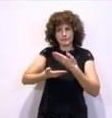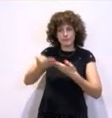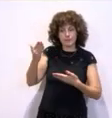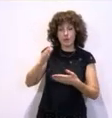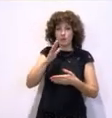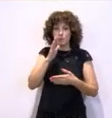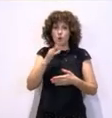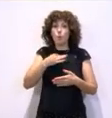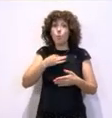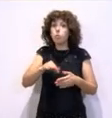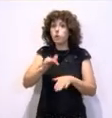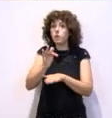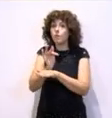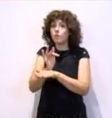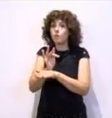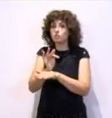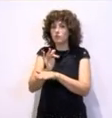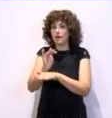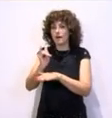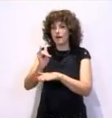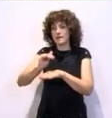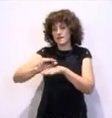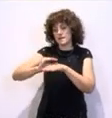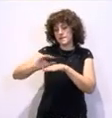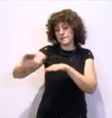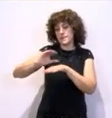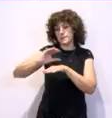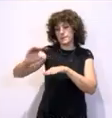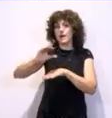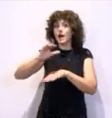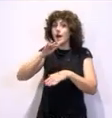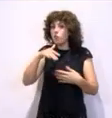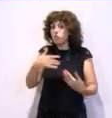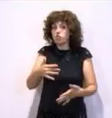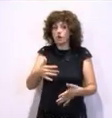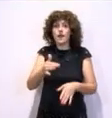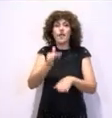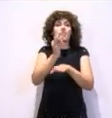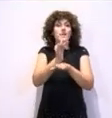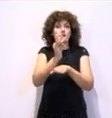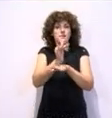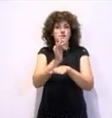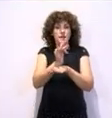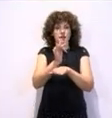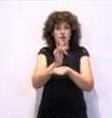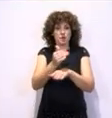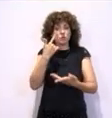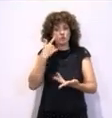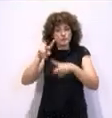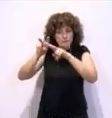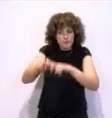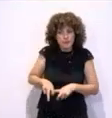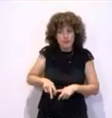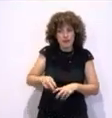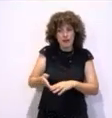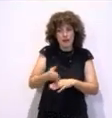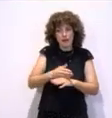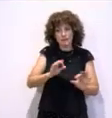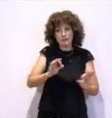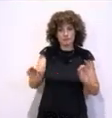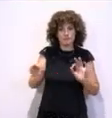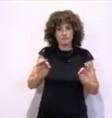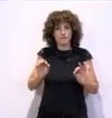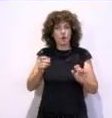posible fosa puede estar debajo de un bloque de nichos actual del cementerio, con lo cual estamos intentando ver un diagnóstico con métodos no